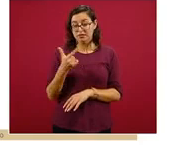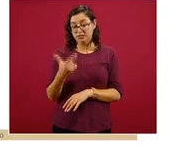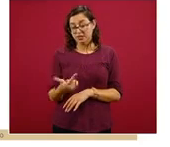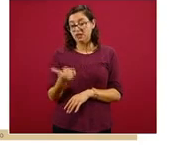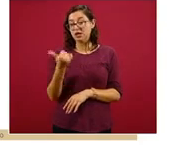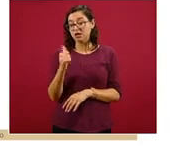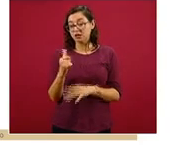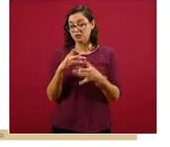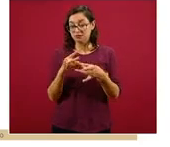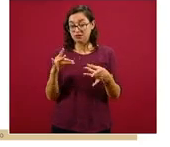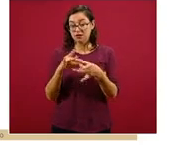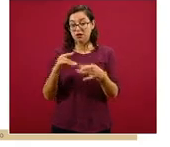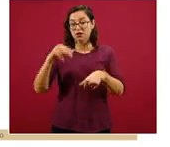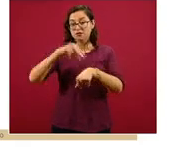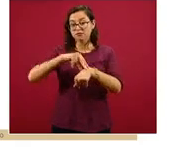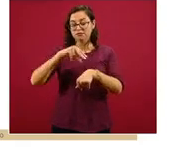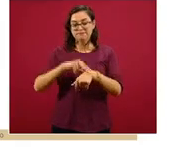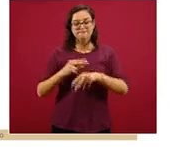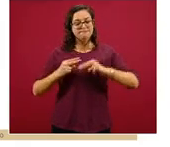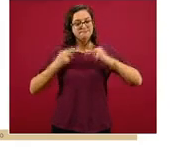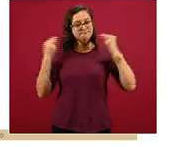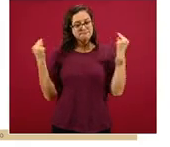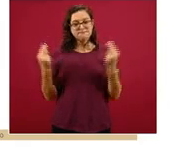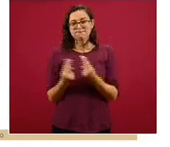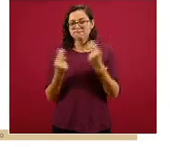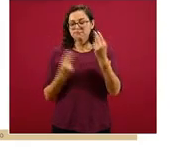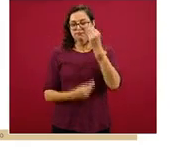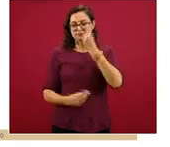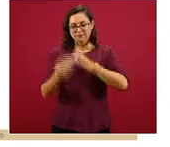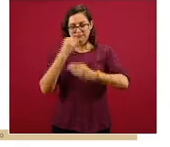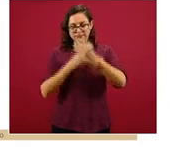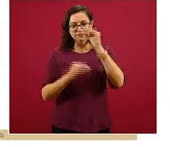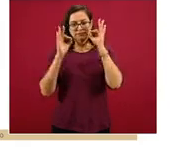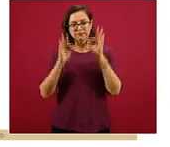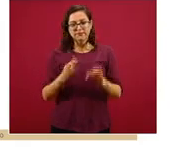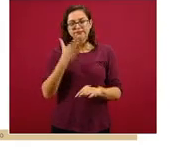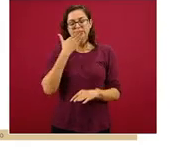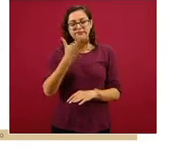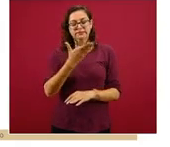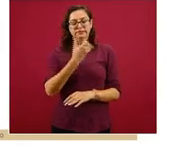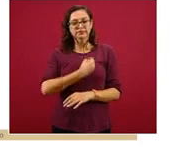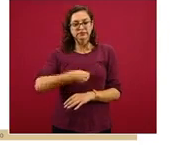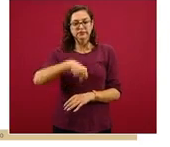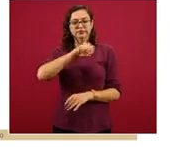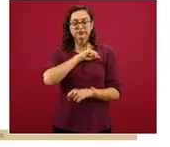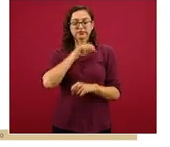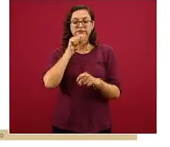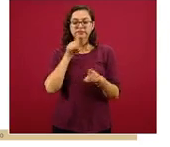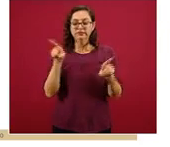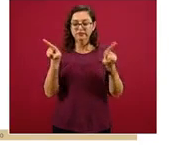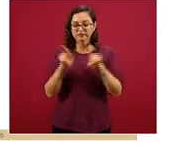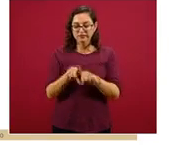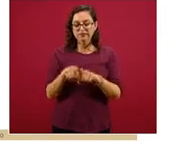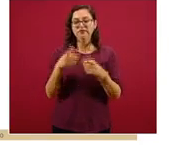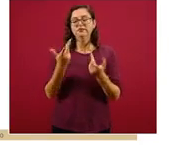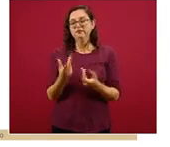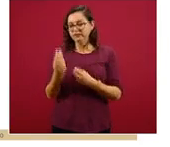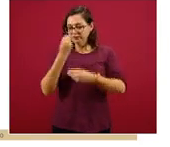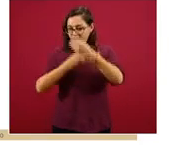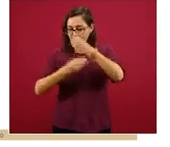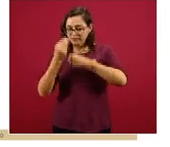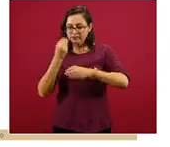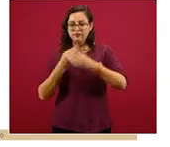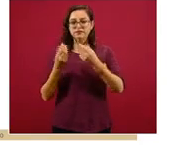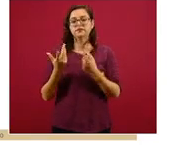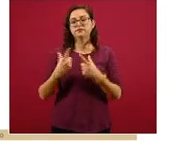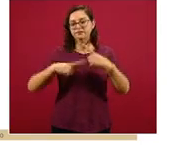necesitamos recuperar dietas saludables y incrementar el consumo de cereales con fibra,